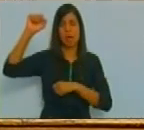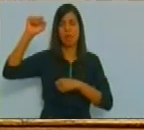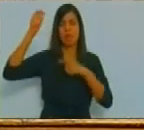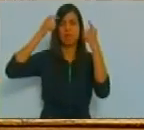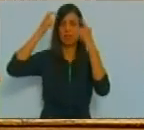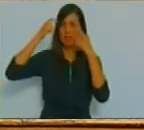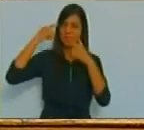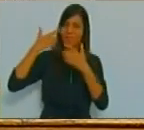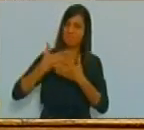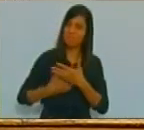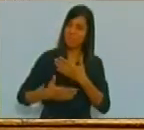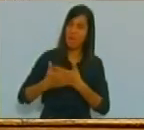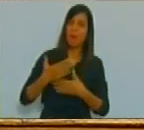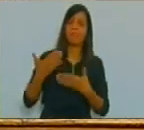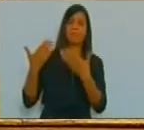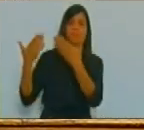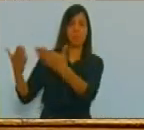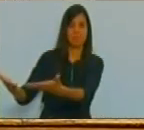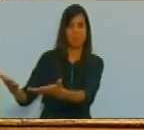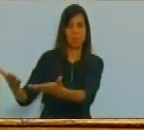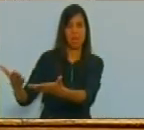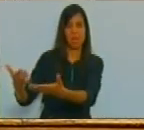de las tiendo